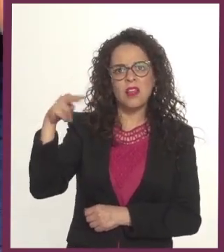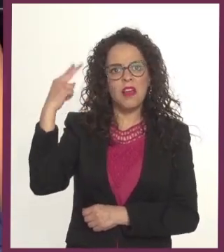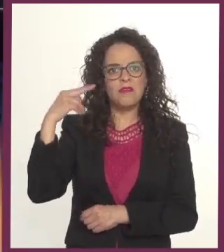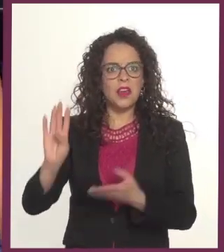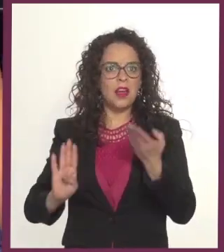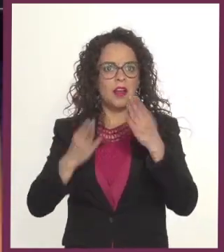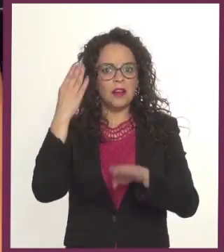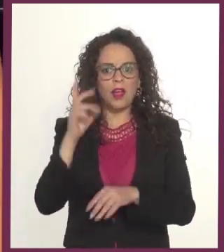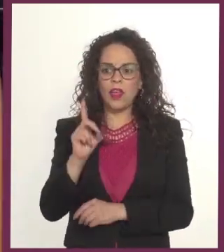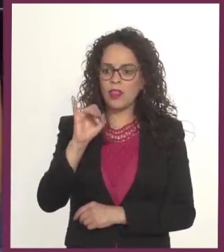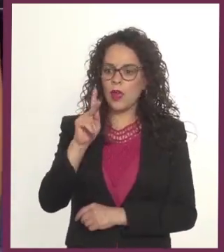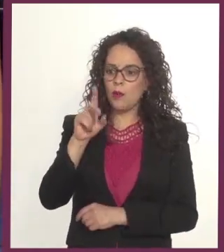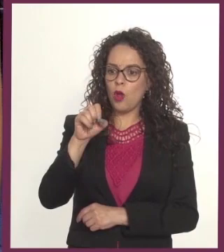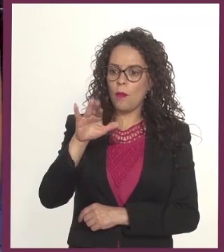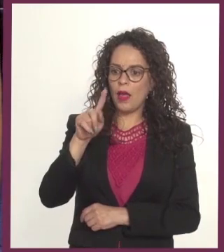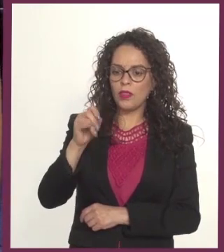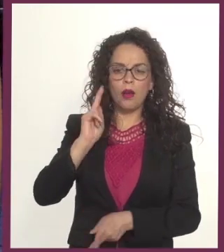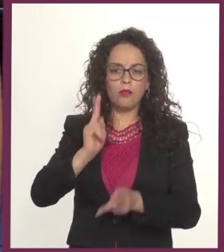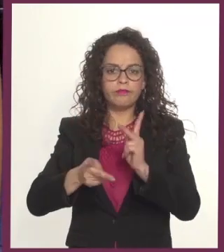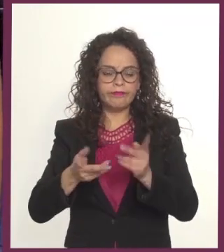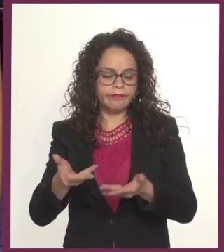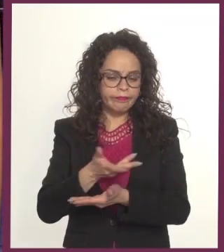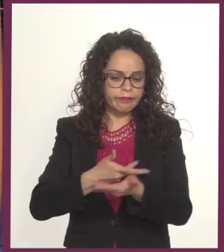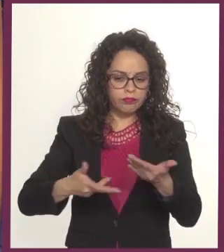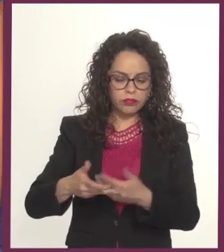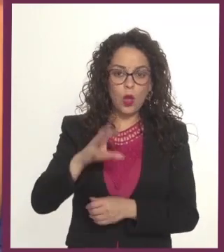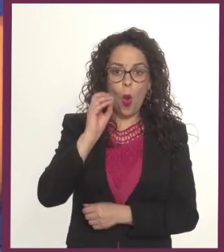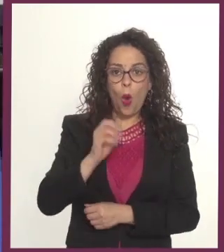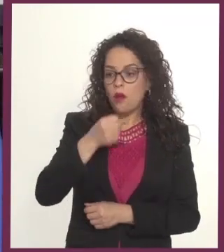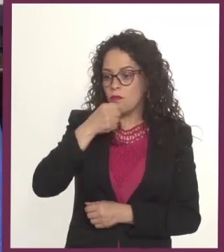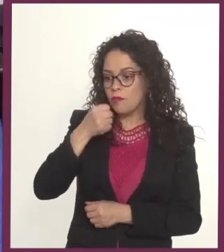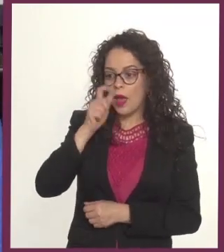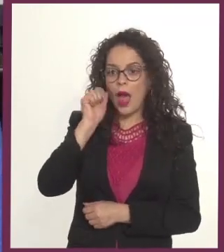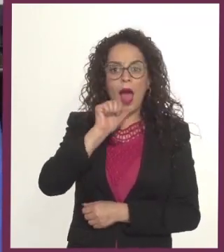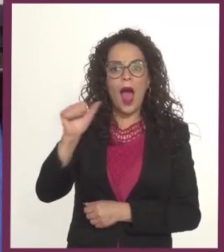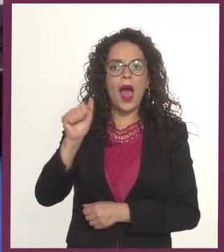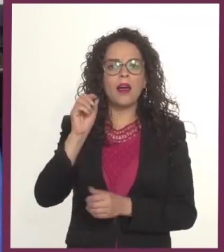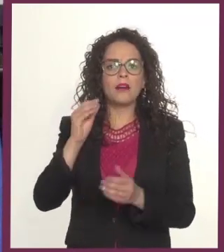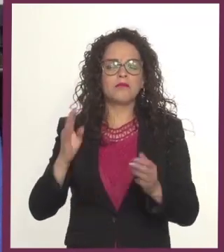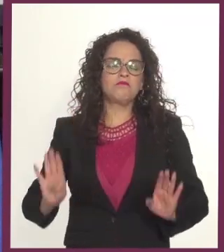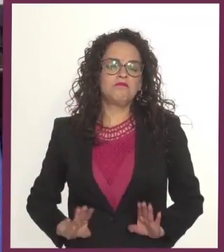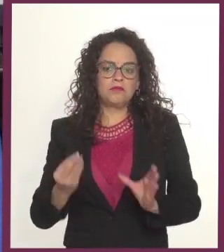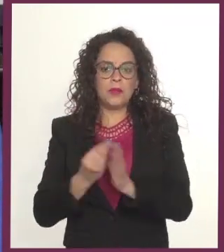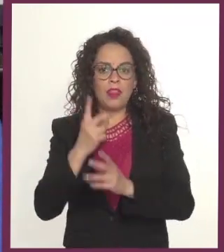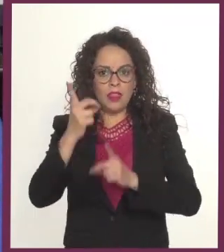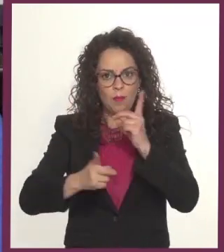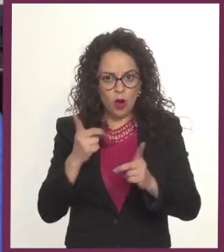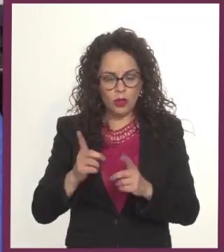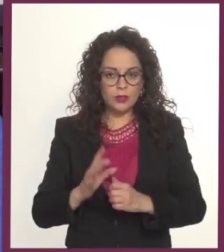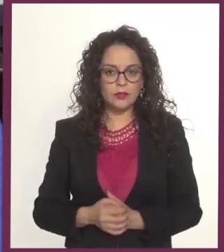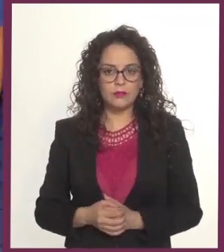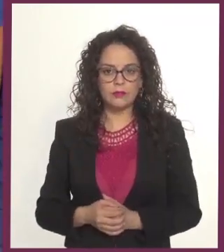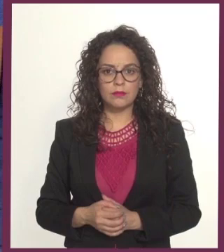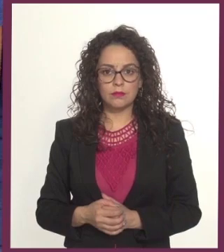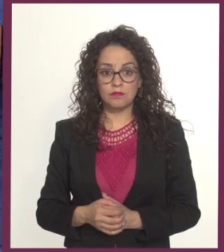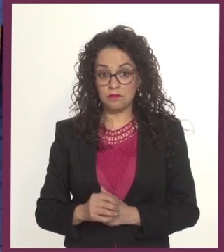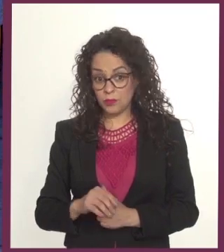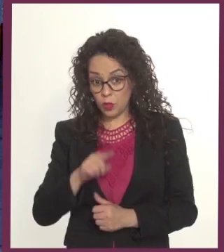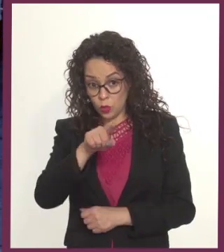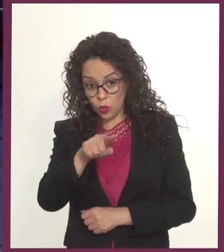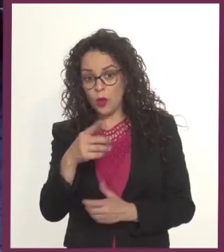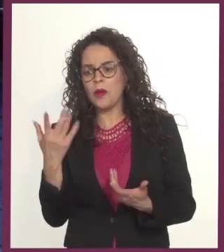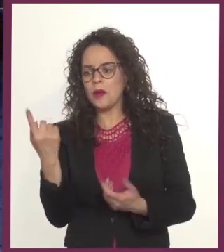mundo. O un famoso cronista deportivo. ¿Y tú qué? ¿Sigues pensando que no vas a ser locutor de radio?